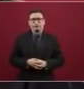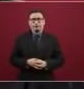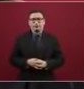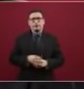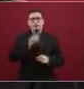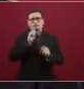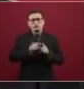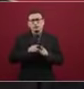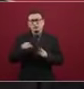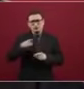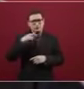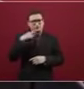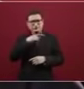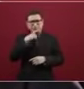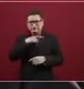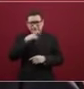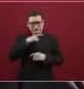acelere, que se